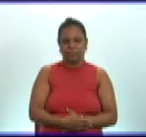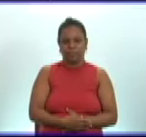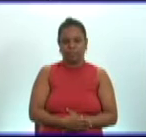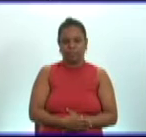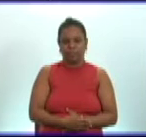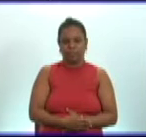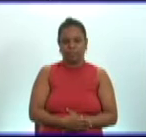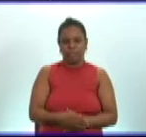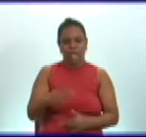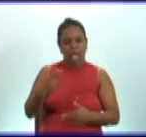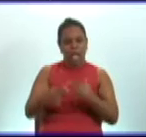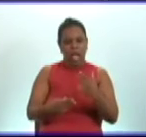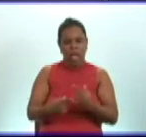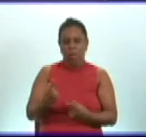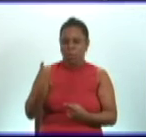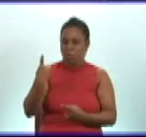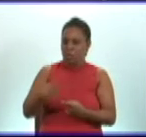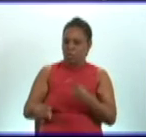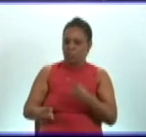Hagamos una cosa.